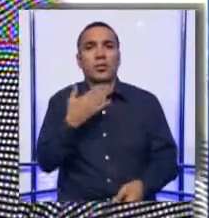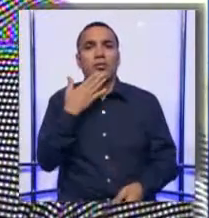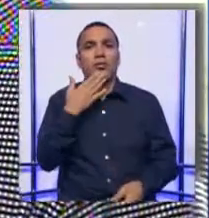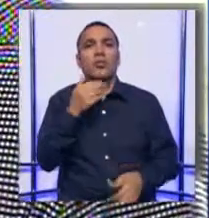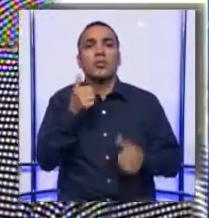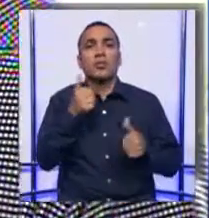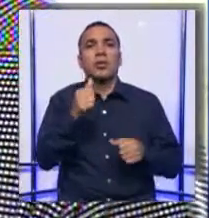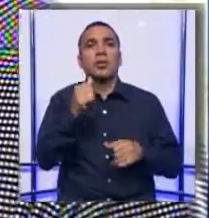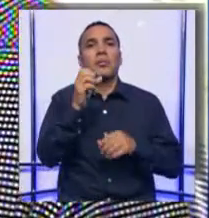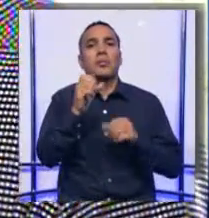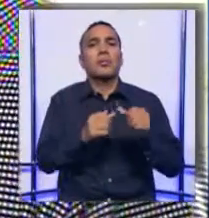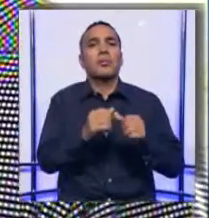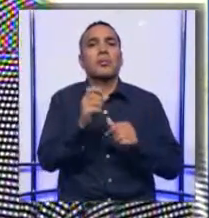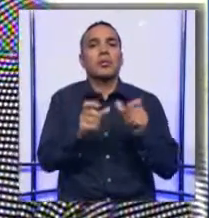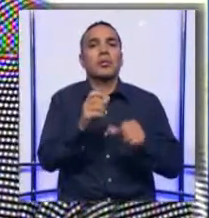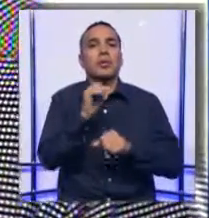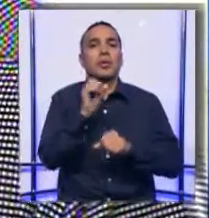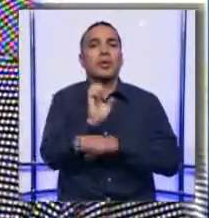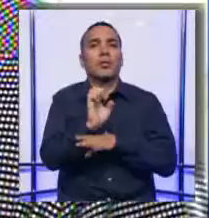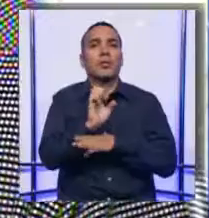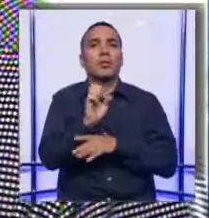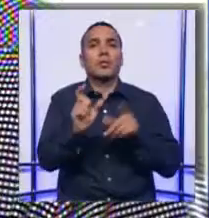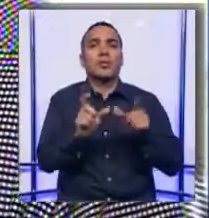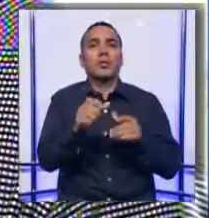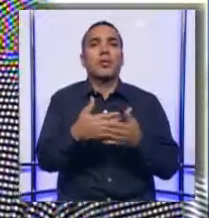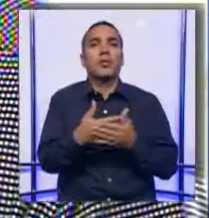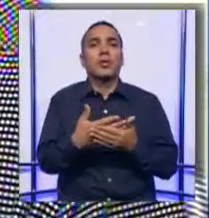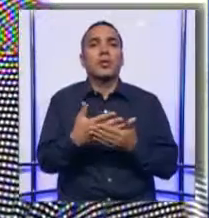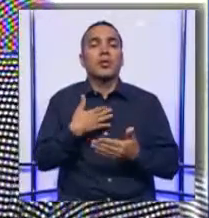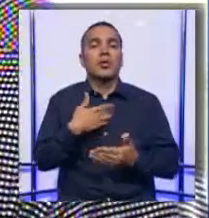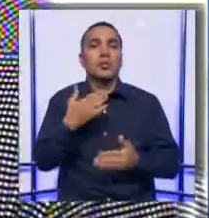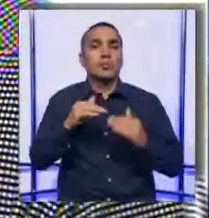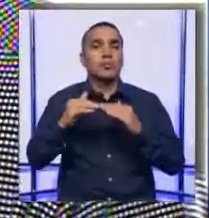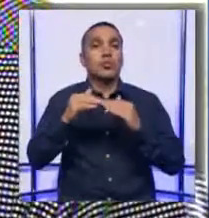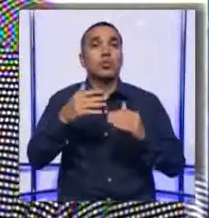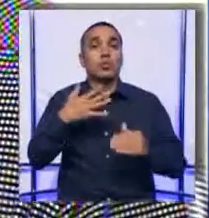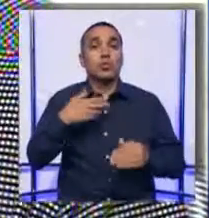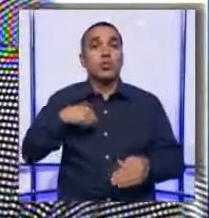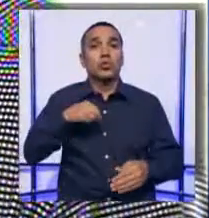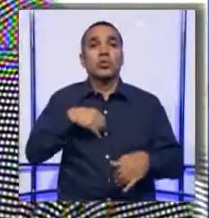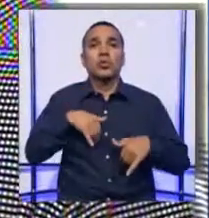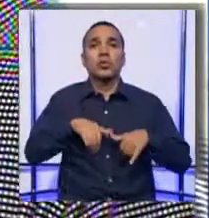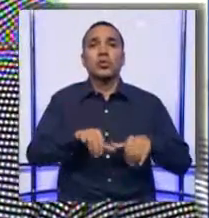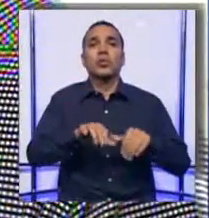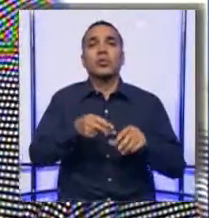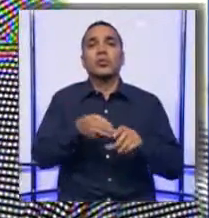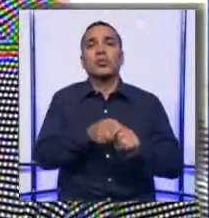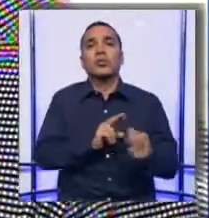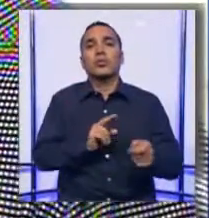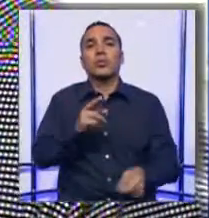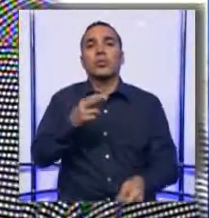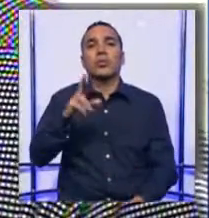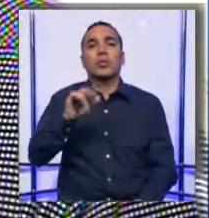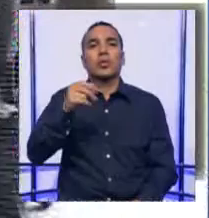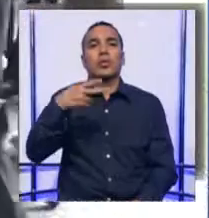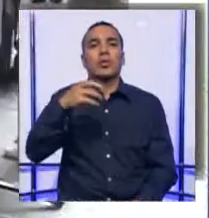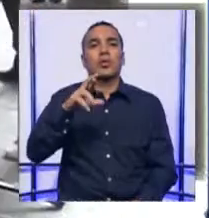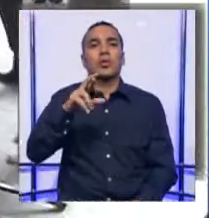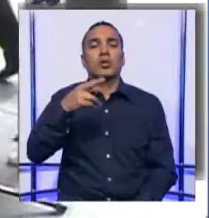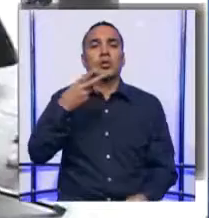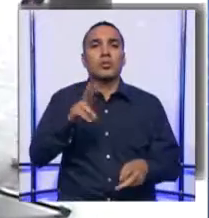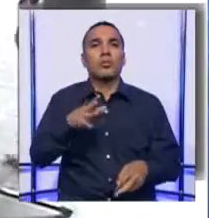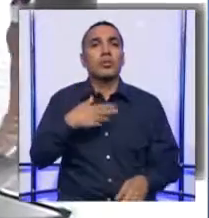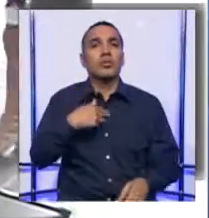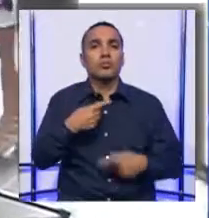al pueblo ecuatoriano en favor de la democracia. Y nosotros vamos a mantener y a ratificar la salida del señor Richard Espinosa. Sin